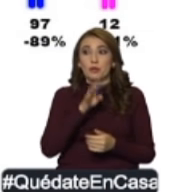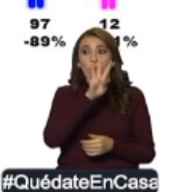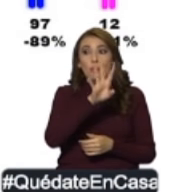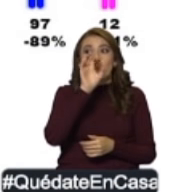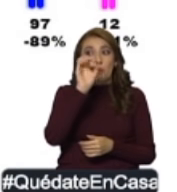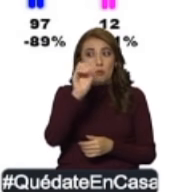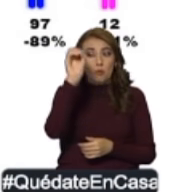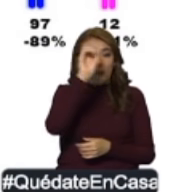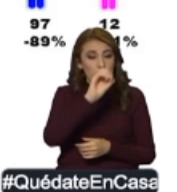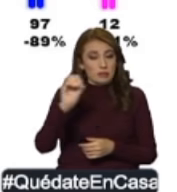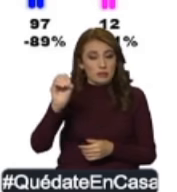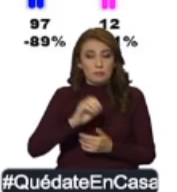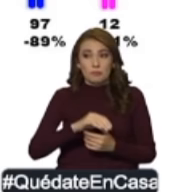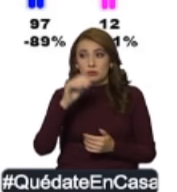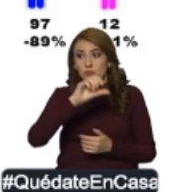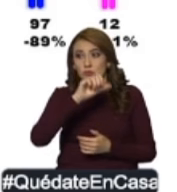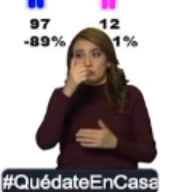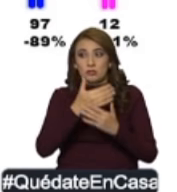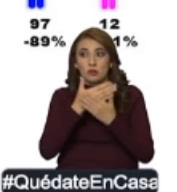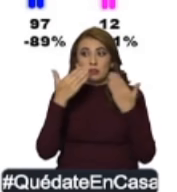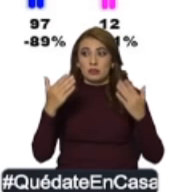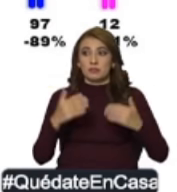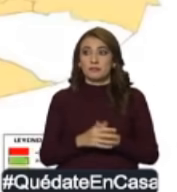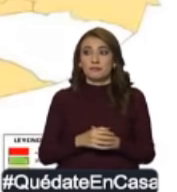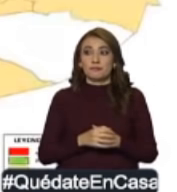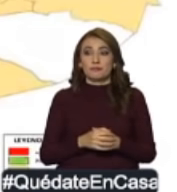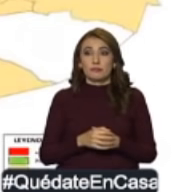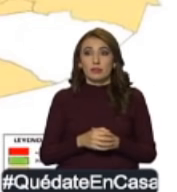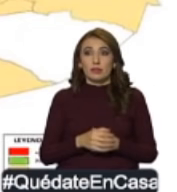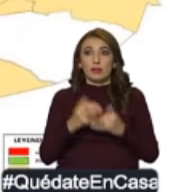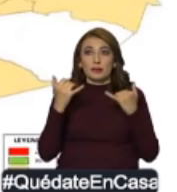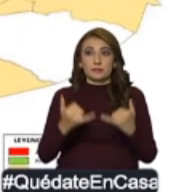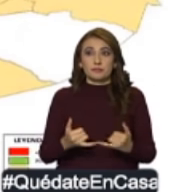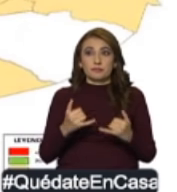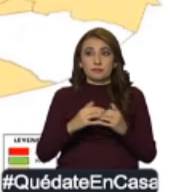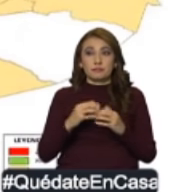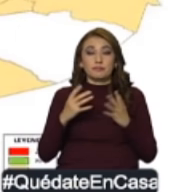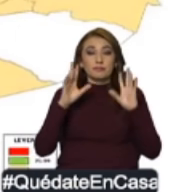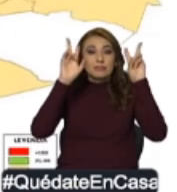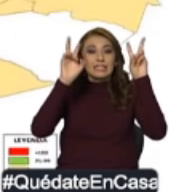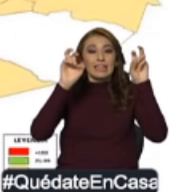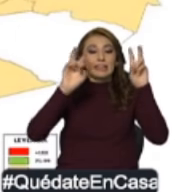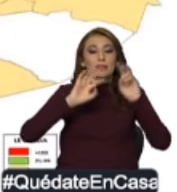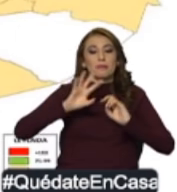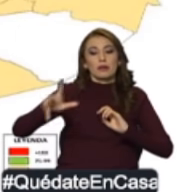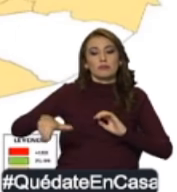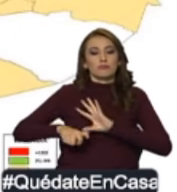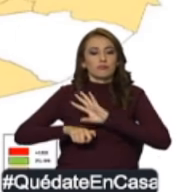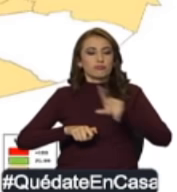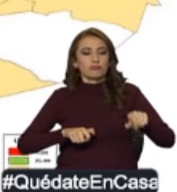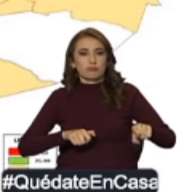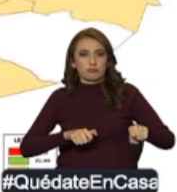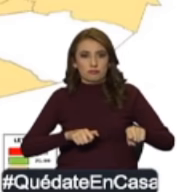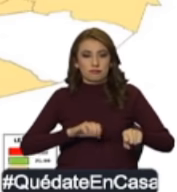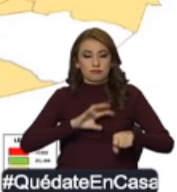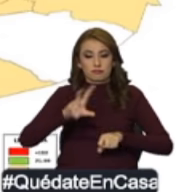40% con otros elementos. En lo que tiene que ver a delincuencia, observamos también una curva de